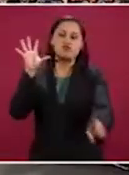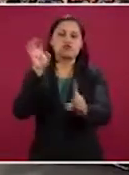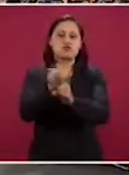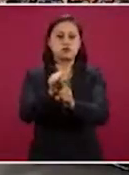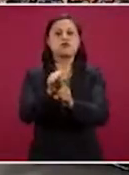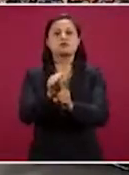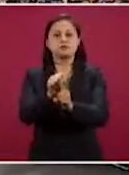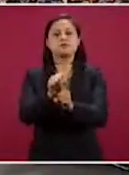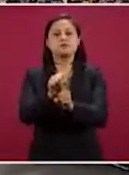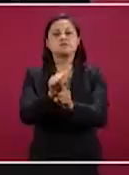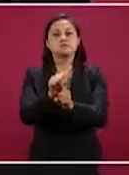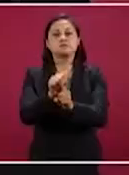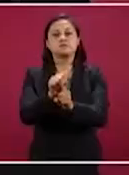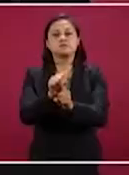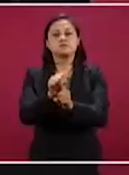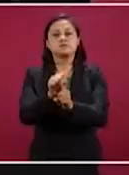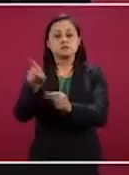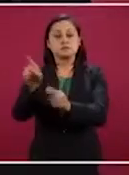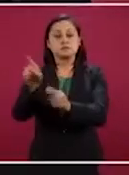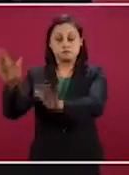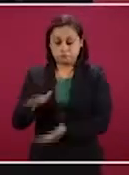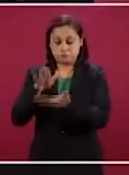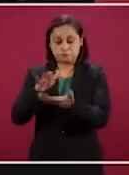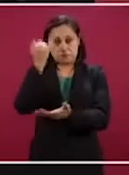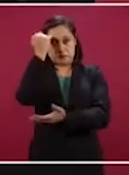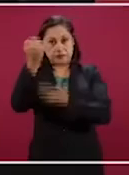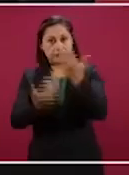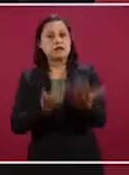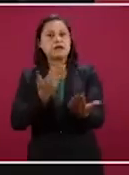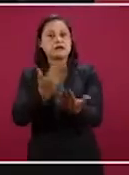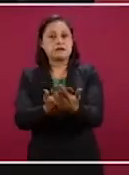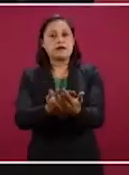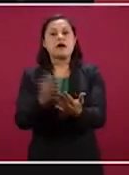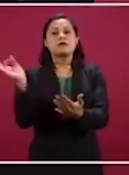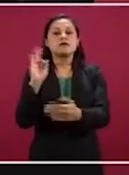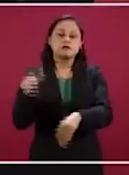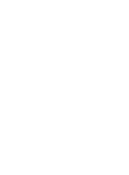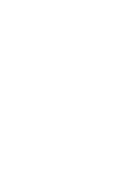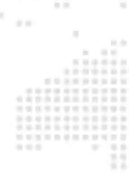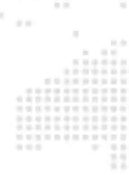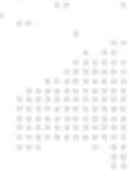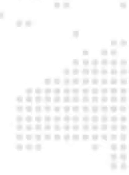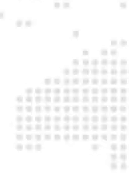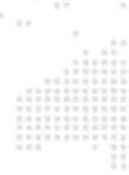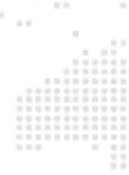con este primer paquete y con los demás que tengamos en el futuro.